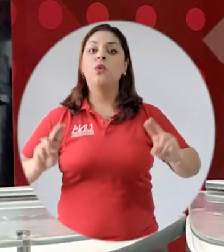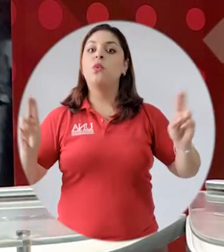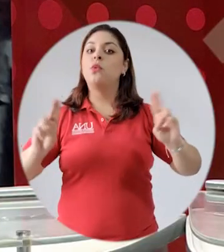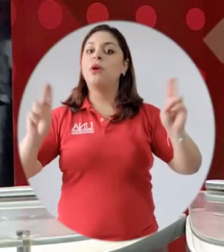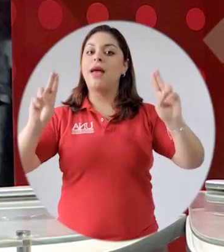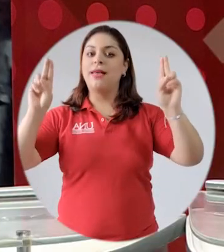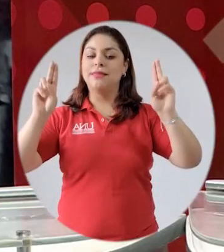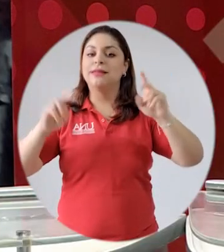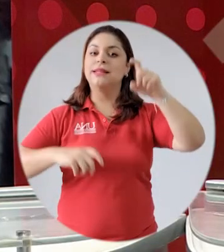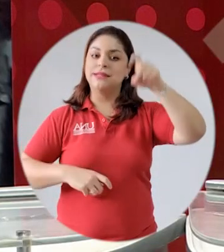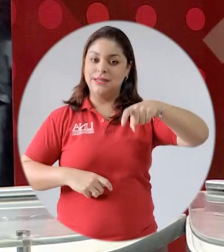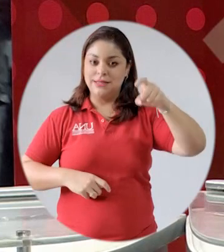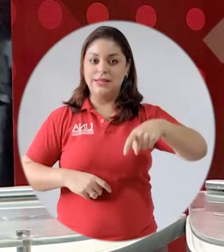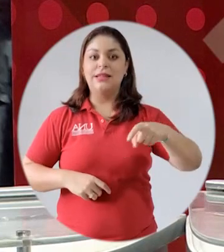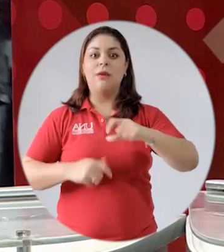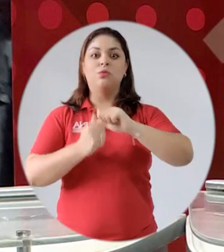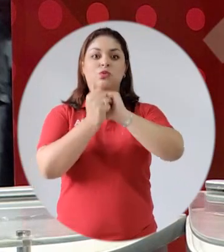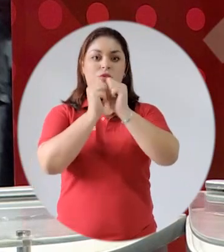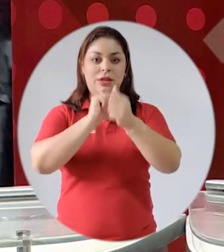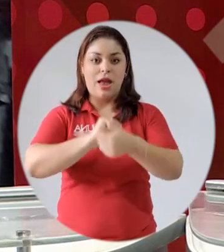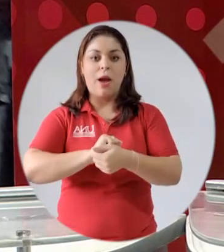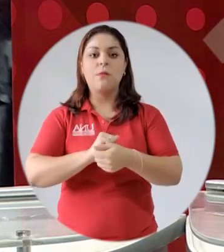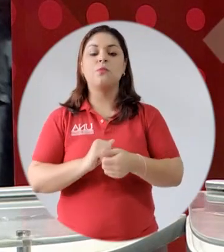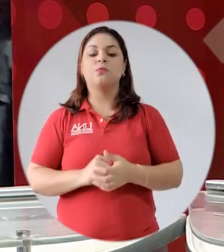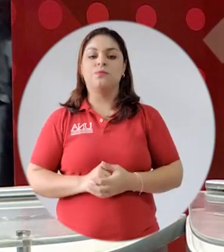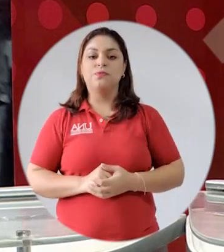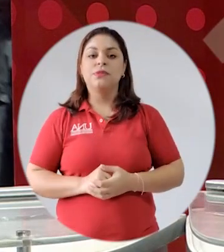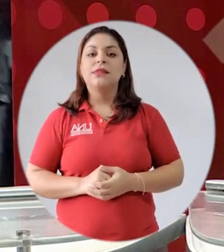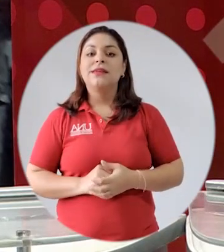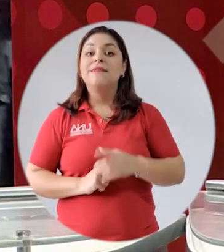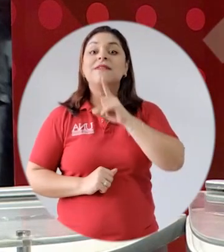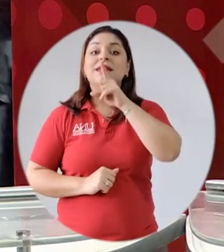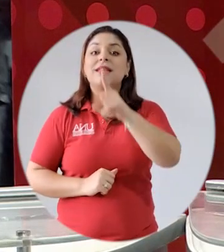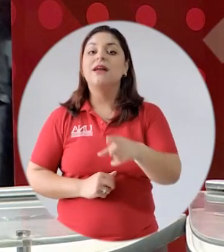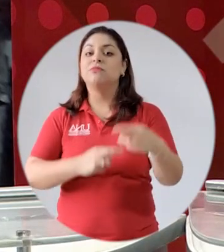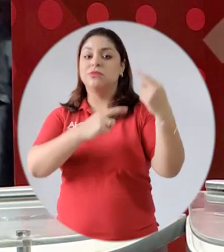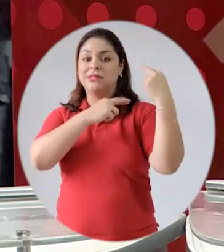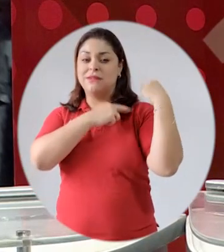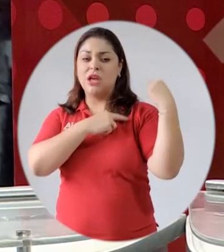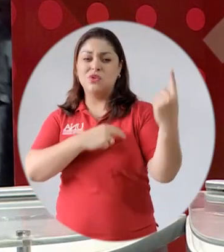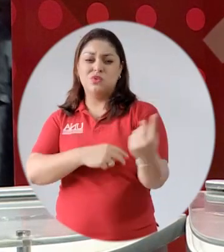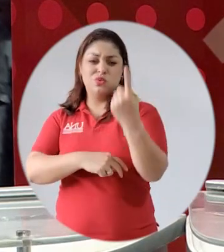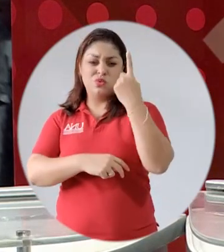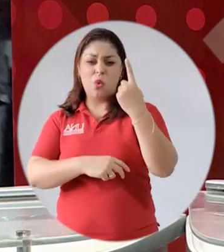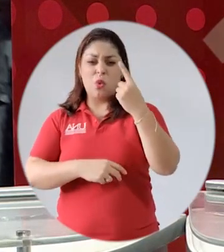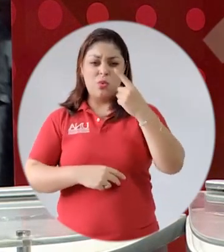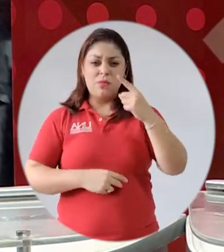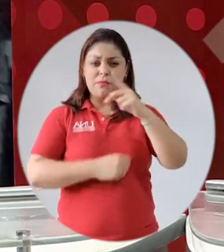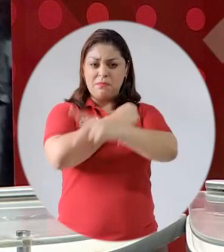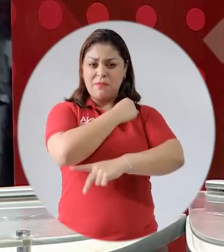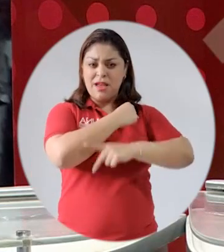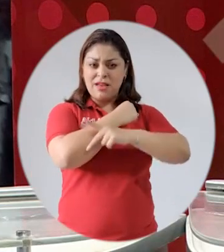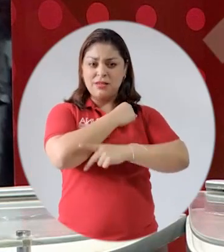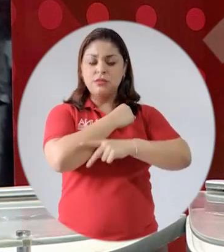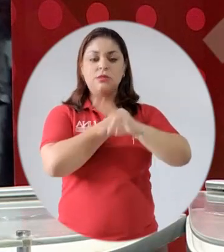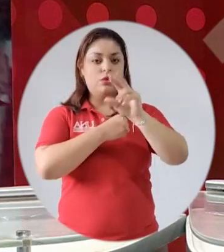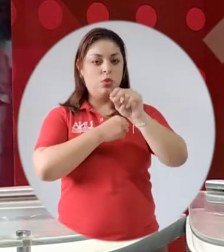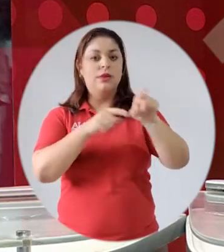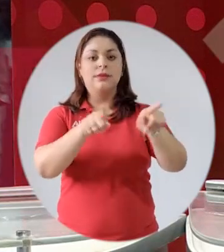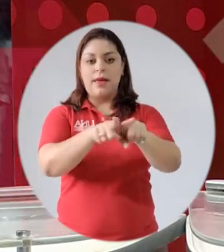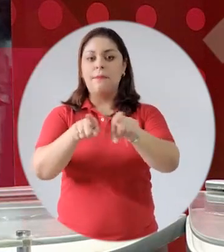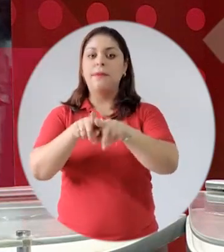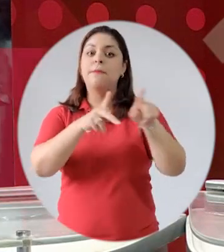que menor escolaridad. Y creo que no es menor, ¿verdad? Lo que nos indica es que hay un reconocimiento y